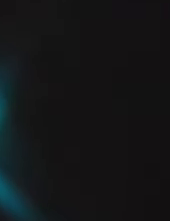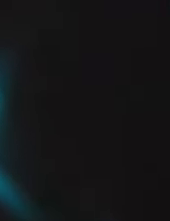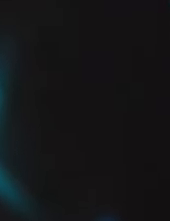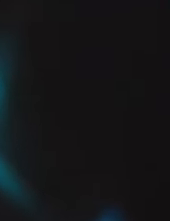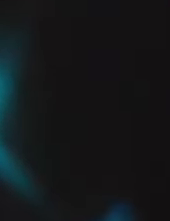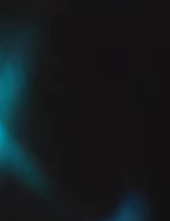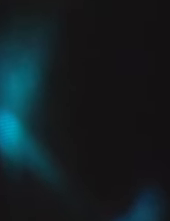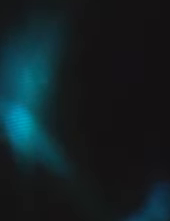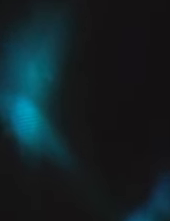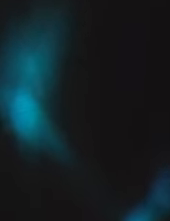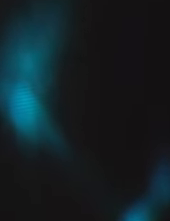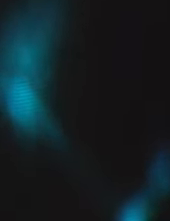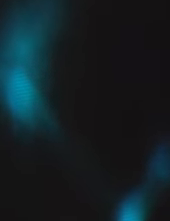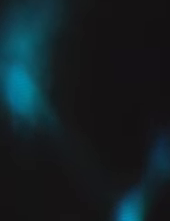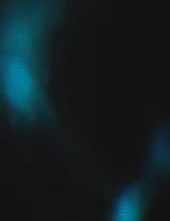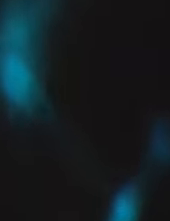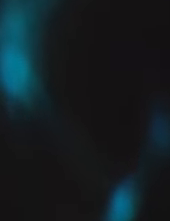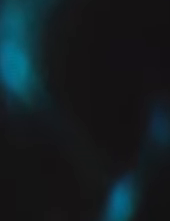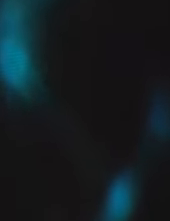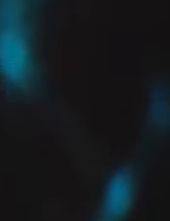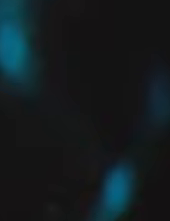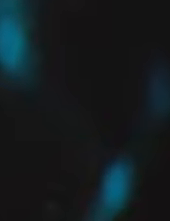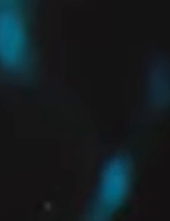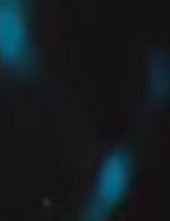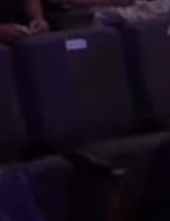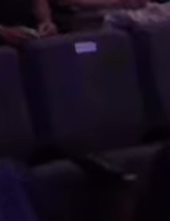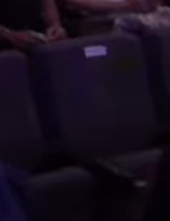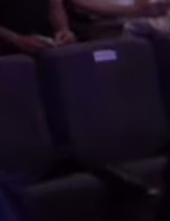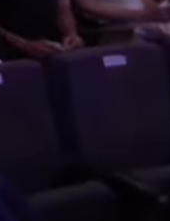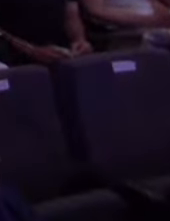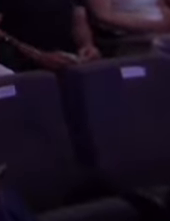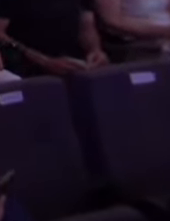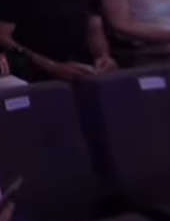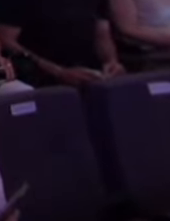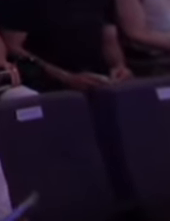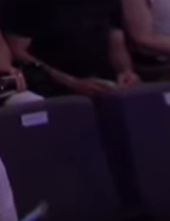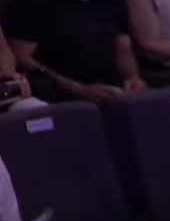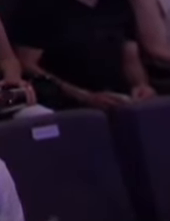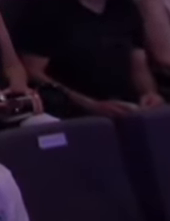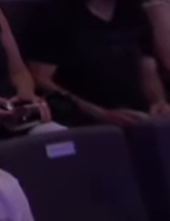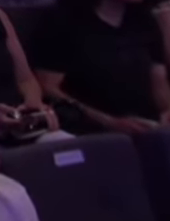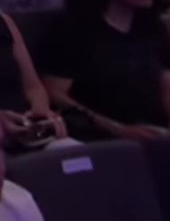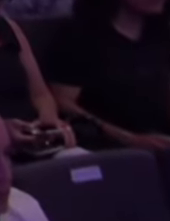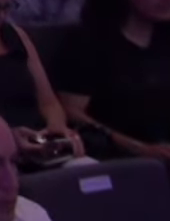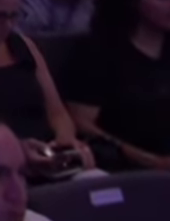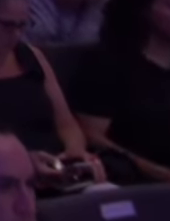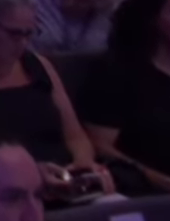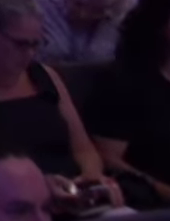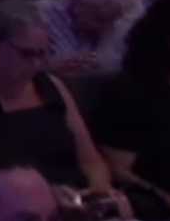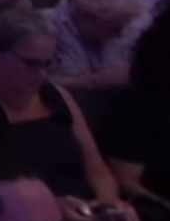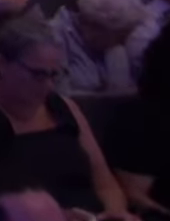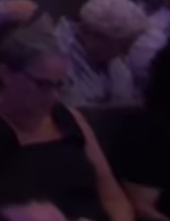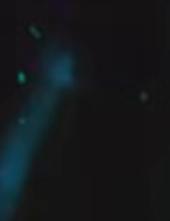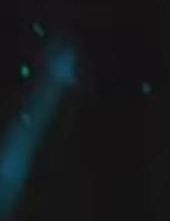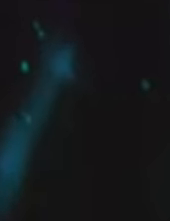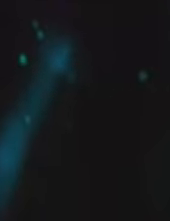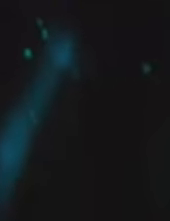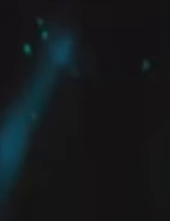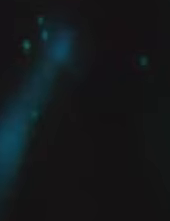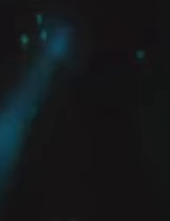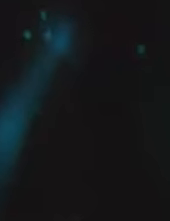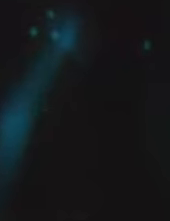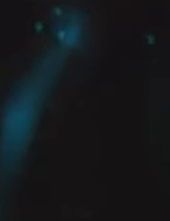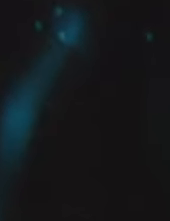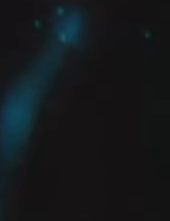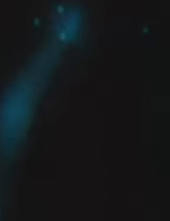espectacular muy bien Queremos saludar a quies nos está están viendo a través del streaming tenemos todas las plataformas de congreso futuro el Facebook YouTube Canal del